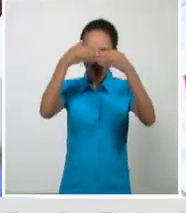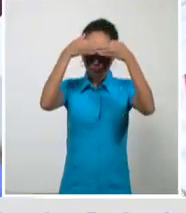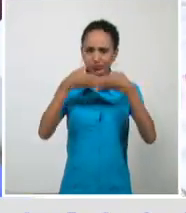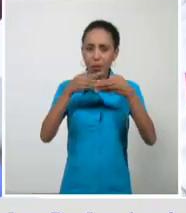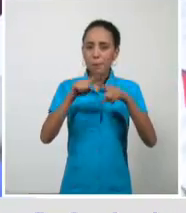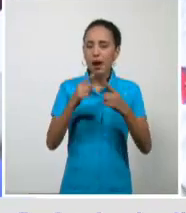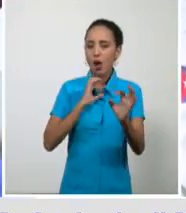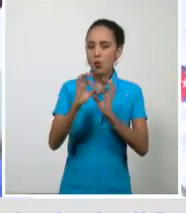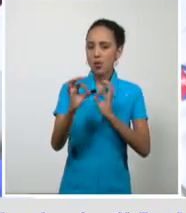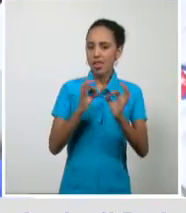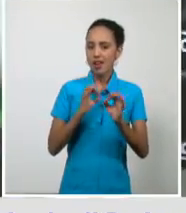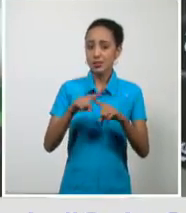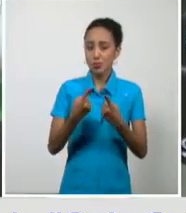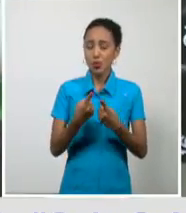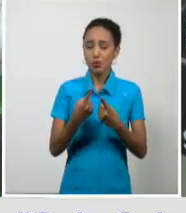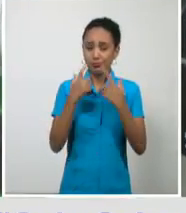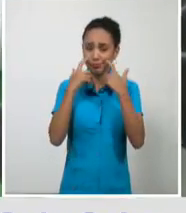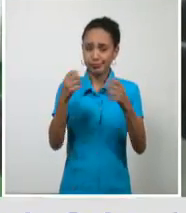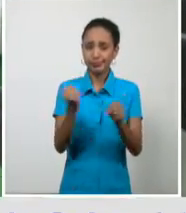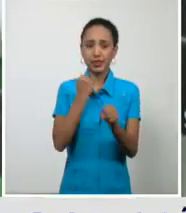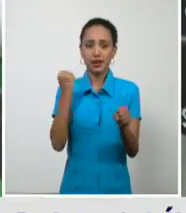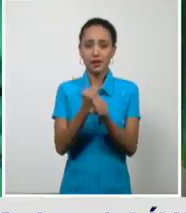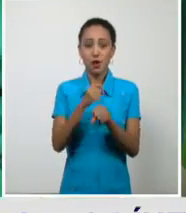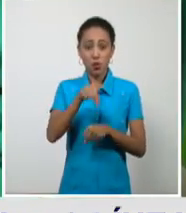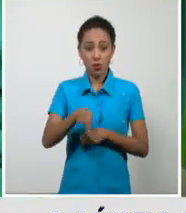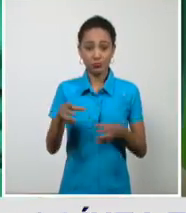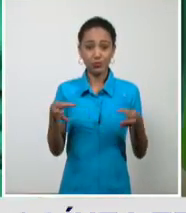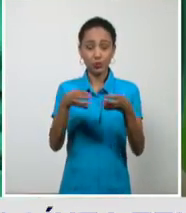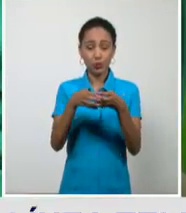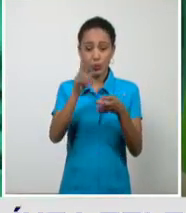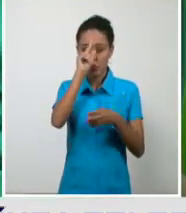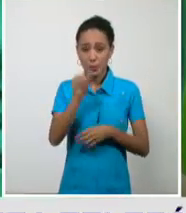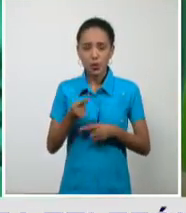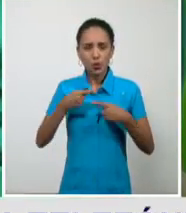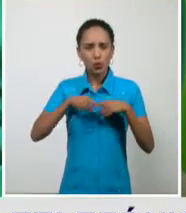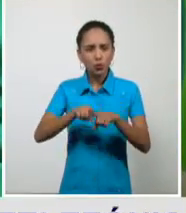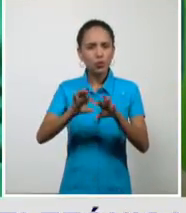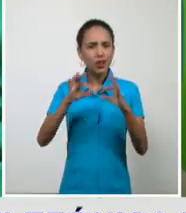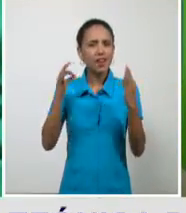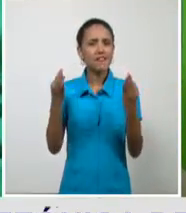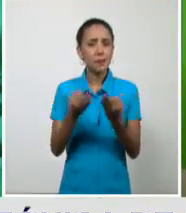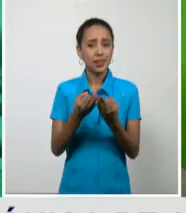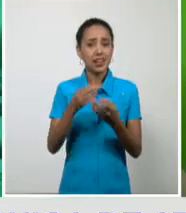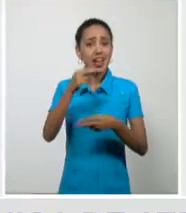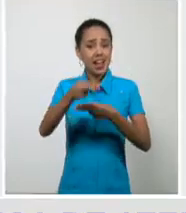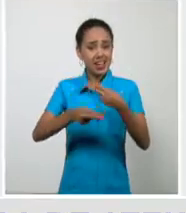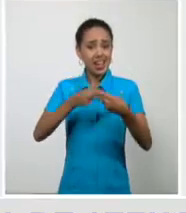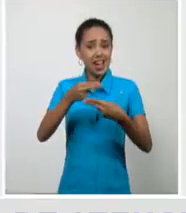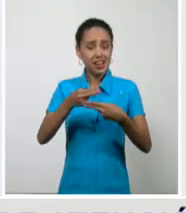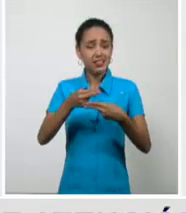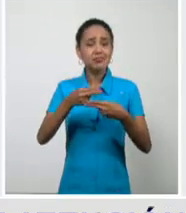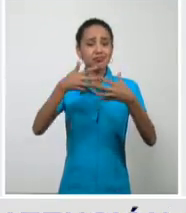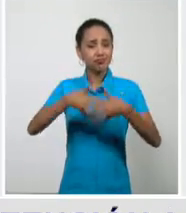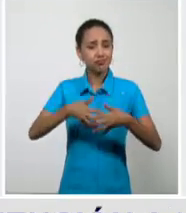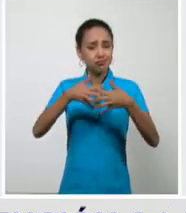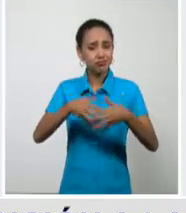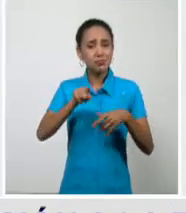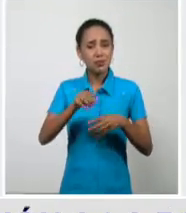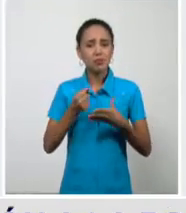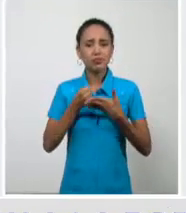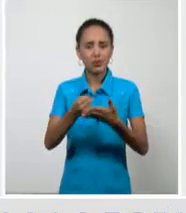para su reconocida profesión. Hoy ellos, en conjunto con la familia protagonista de la profesional fabricación, también aportan al